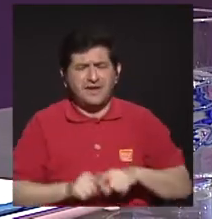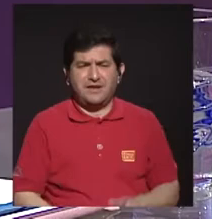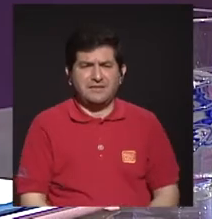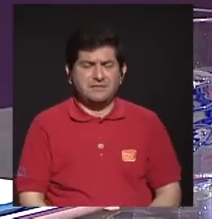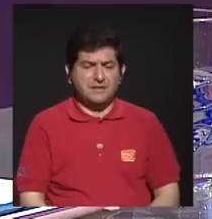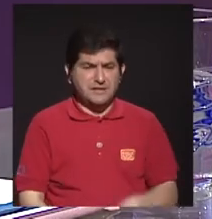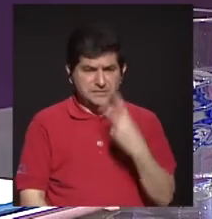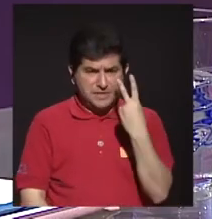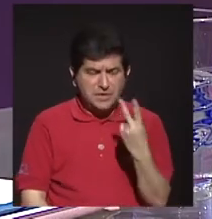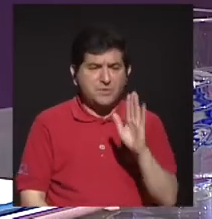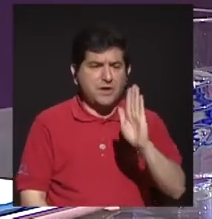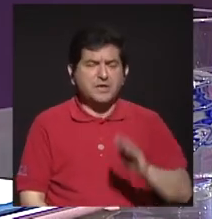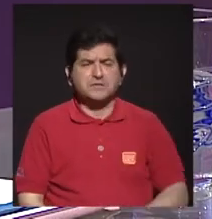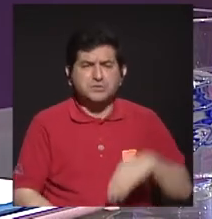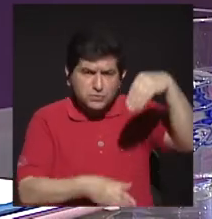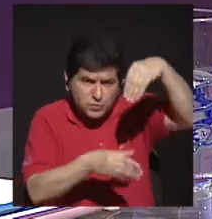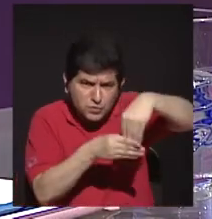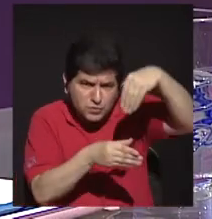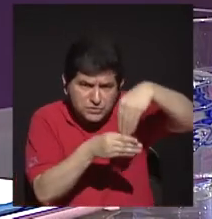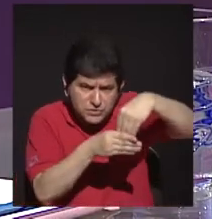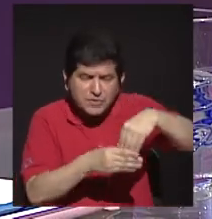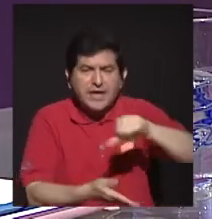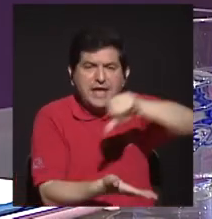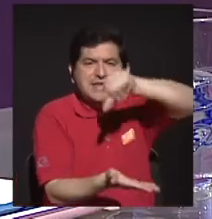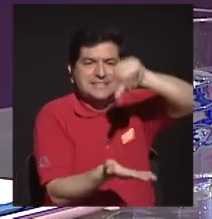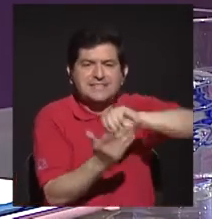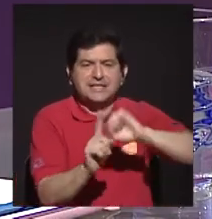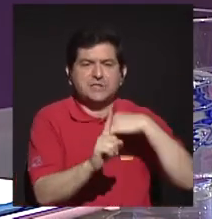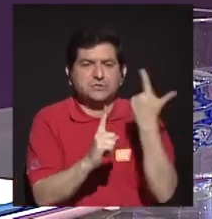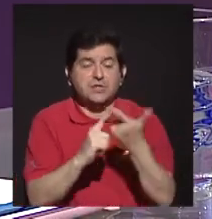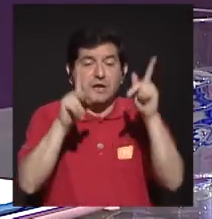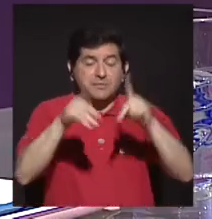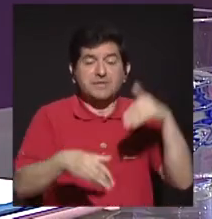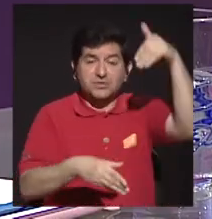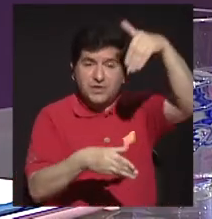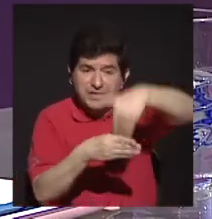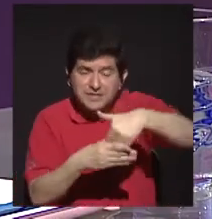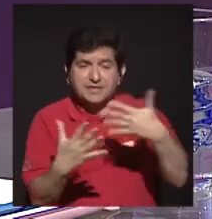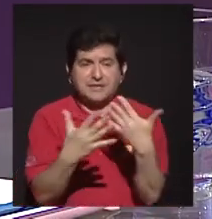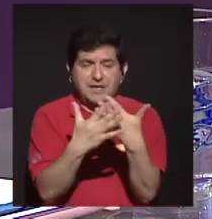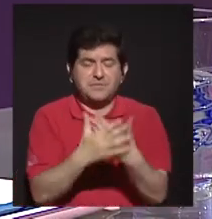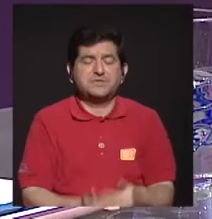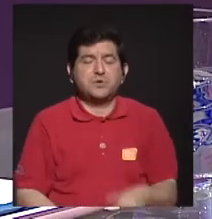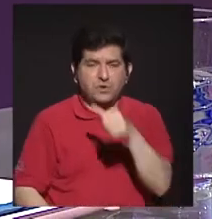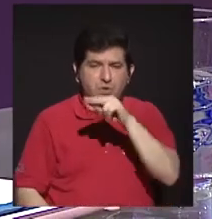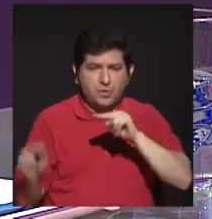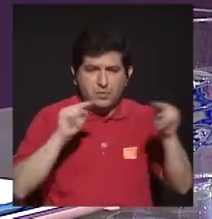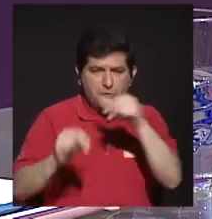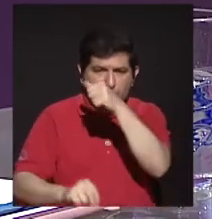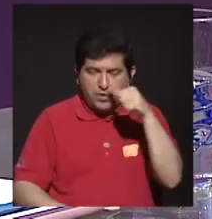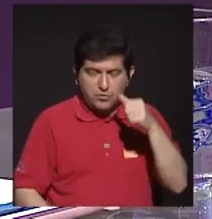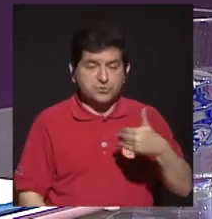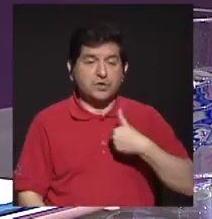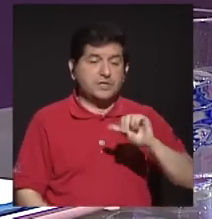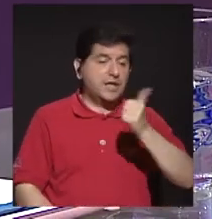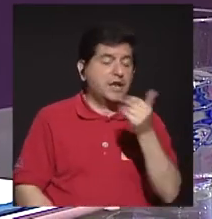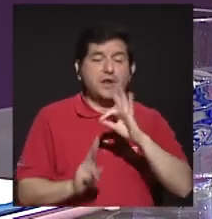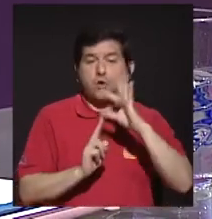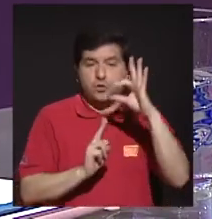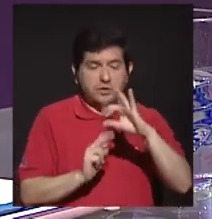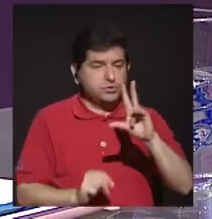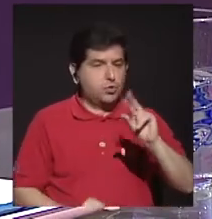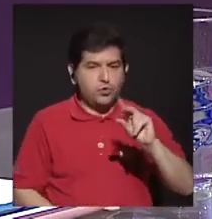realmente en su matriz social. Y si a las personas que ingresan por tráfico de drogas se buscaran otras alternativas que no tienen que ver con la